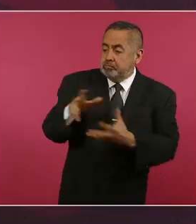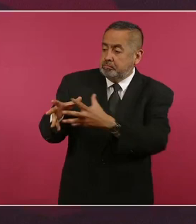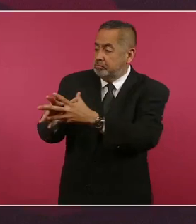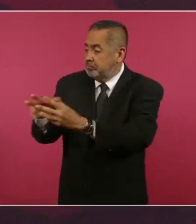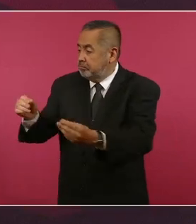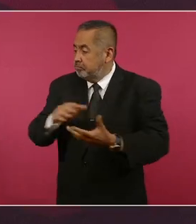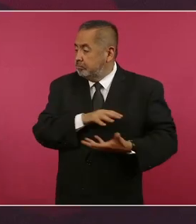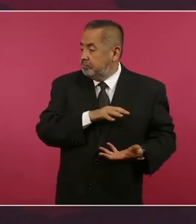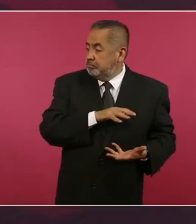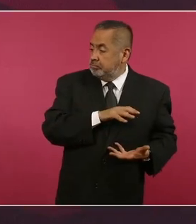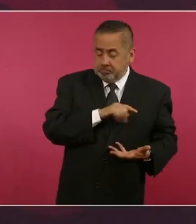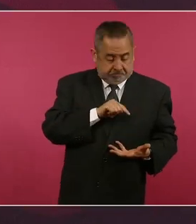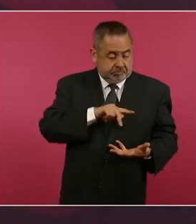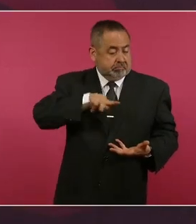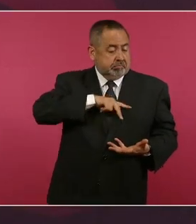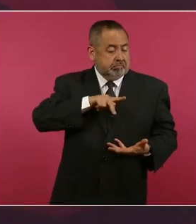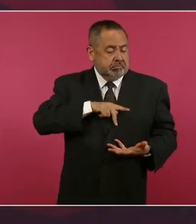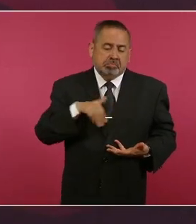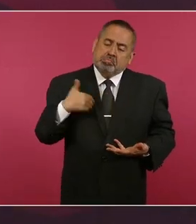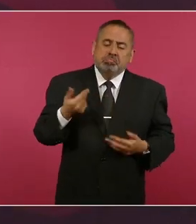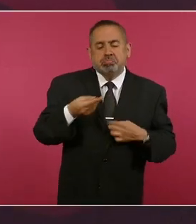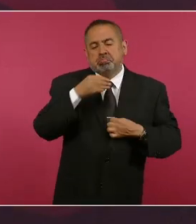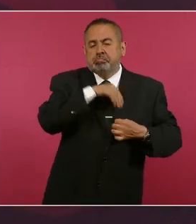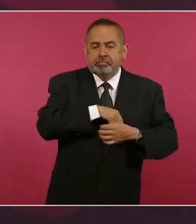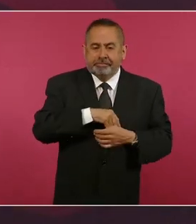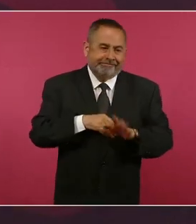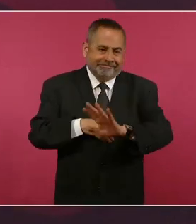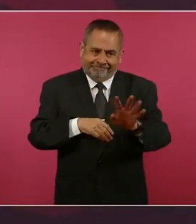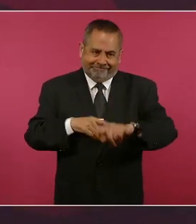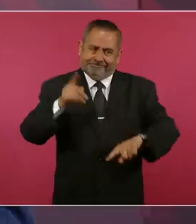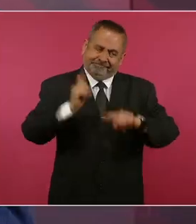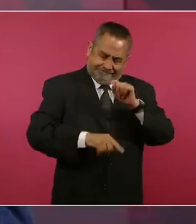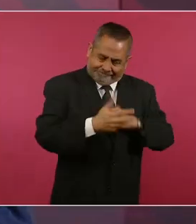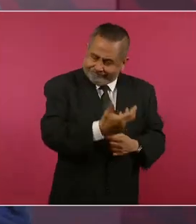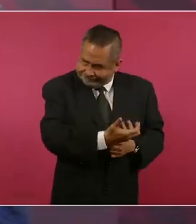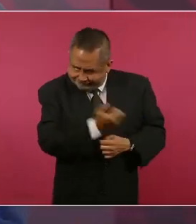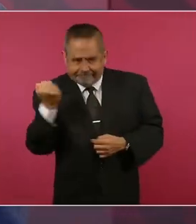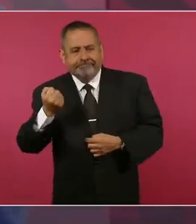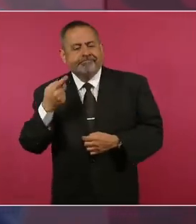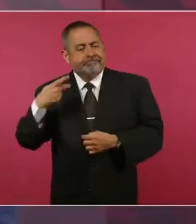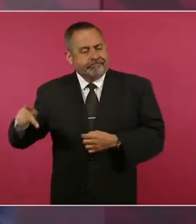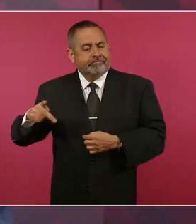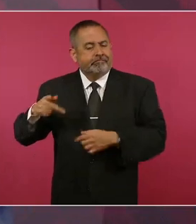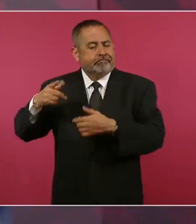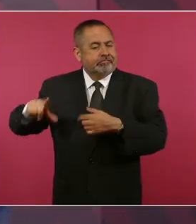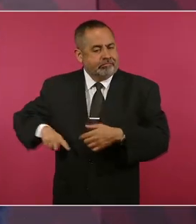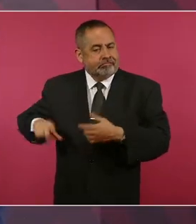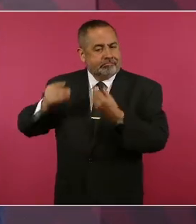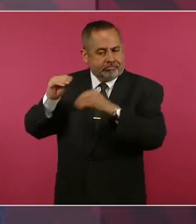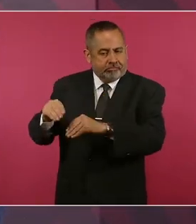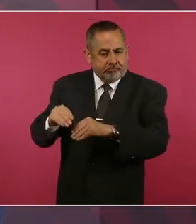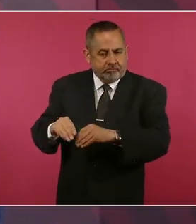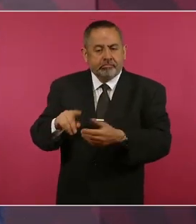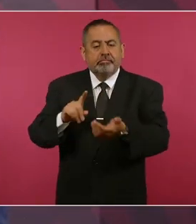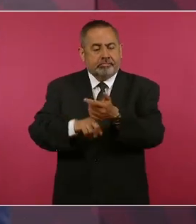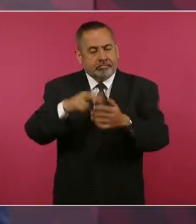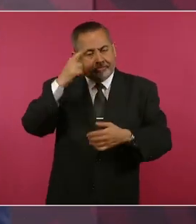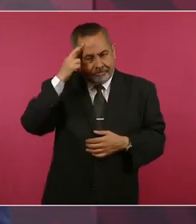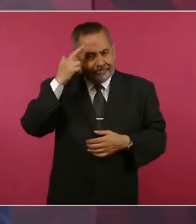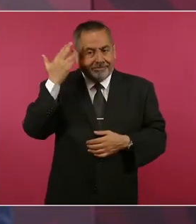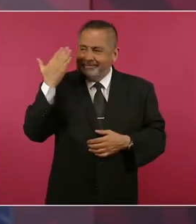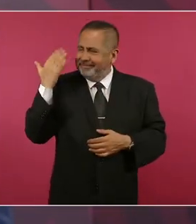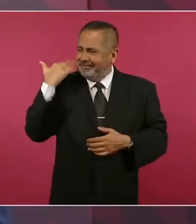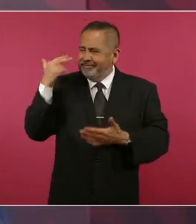Hace algún tiempo se hizo una modificación para que esos remanentes no